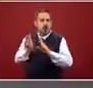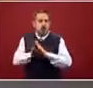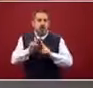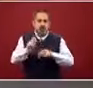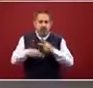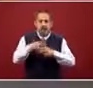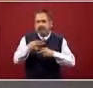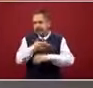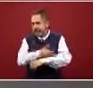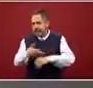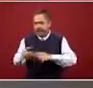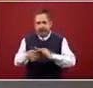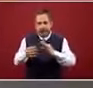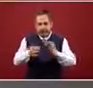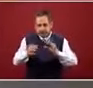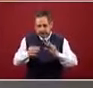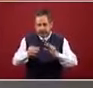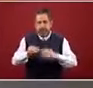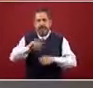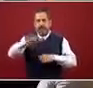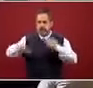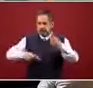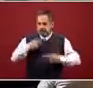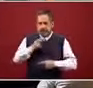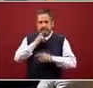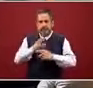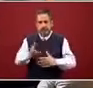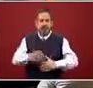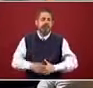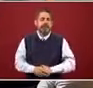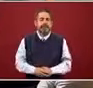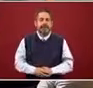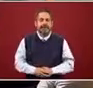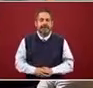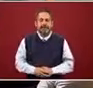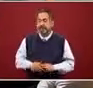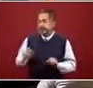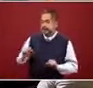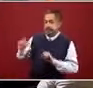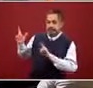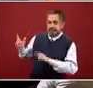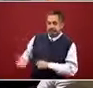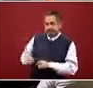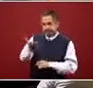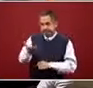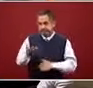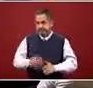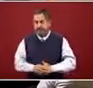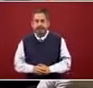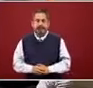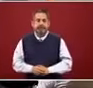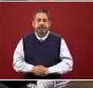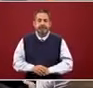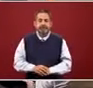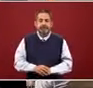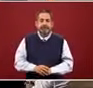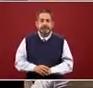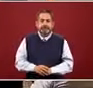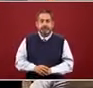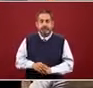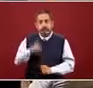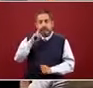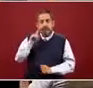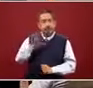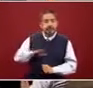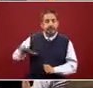después abrimos a preguntas y respuestas. Entonces, si me pasa la primera imagen, por favor. Aquí